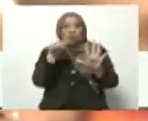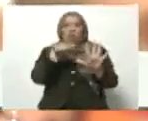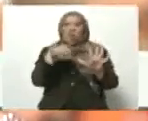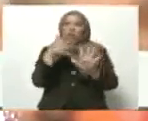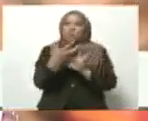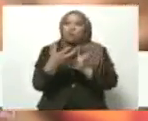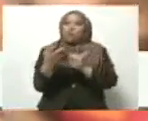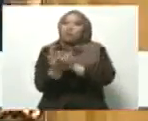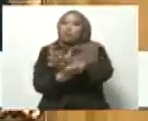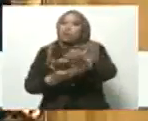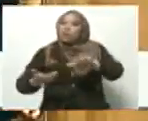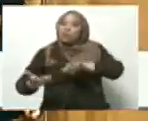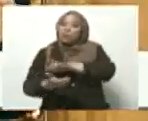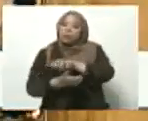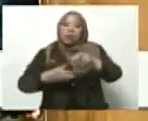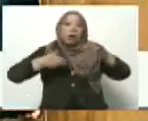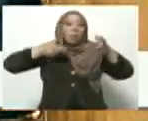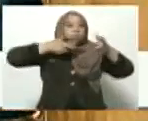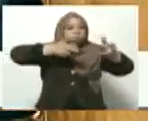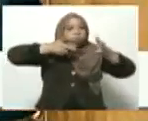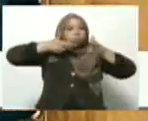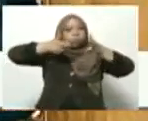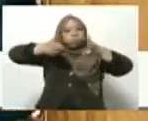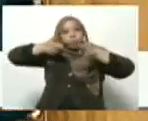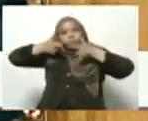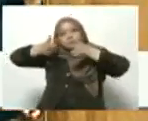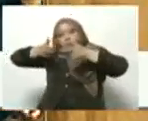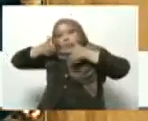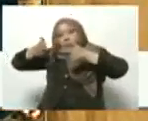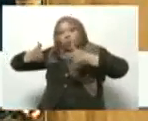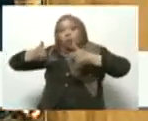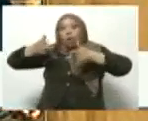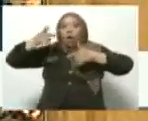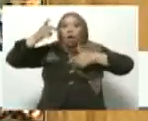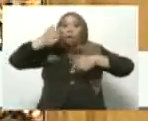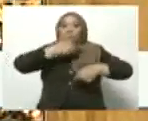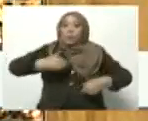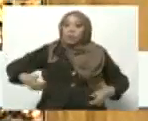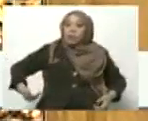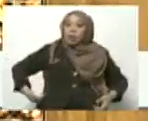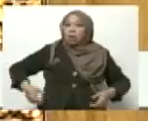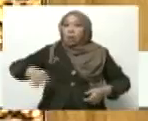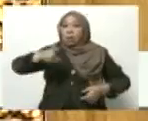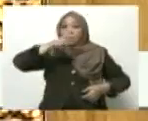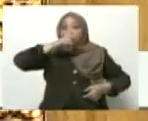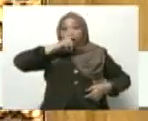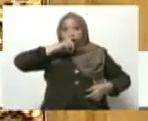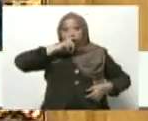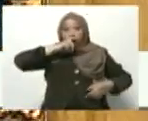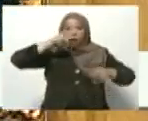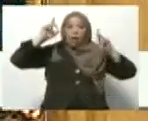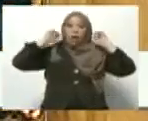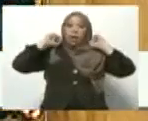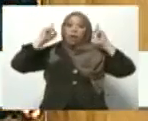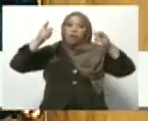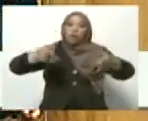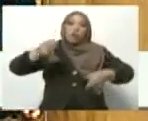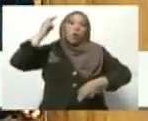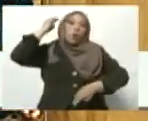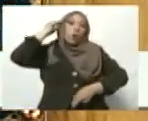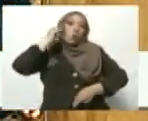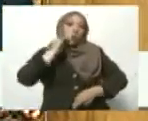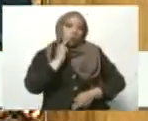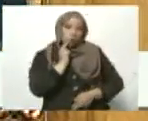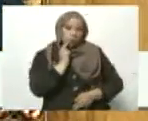cuando comienza el magnicidio frustrado contra el presidente Maduro en la avenida Bolívar, con los